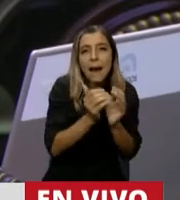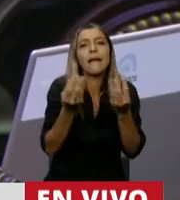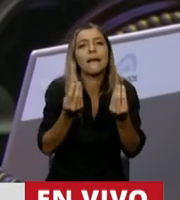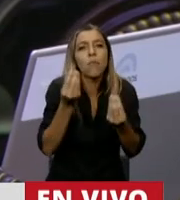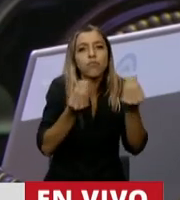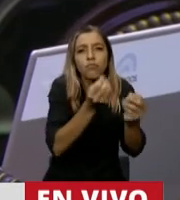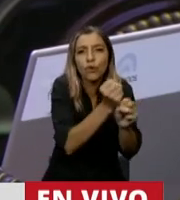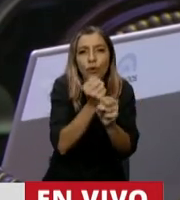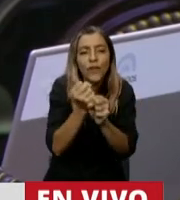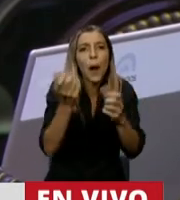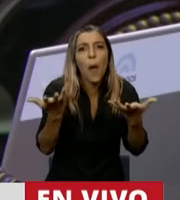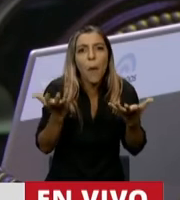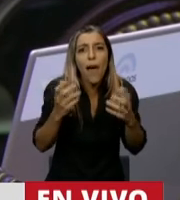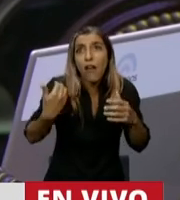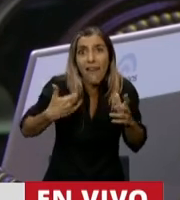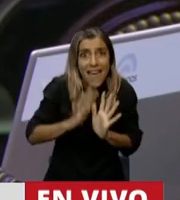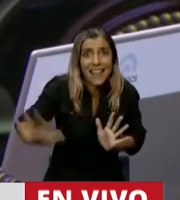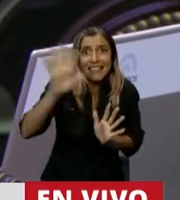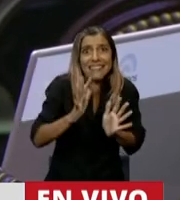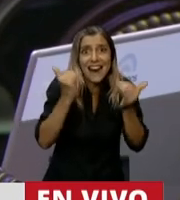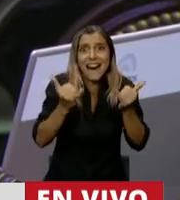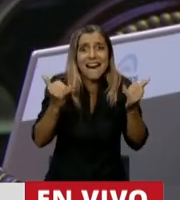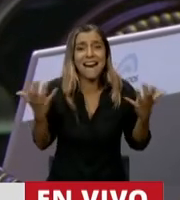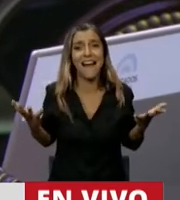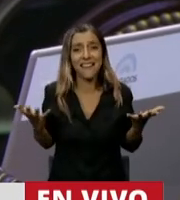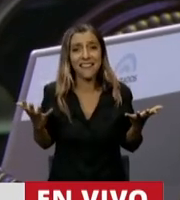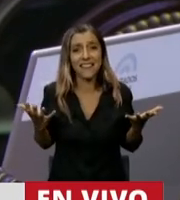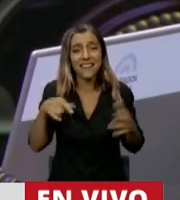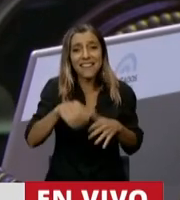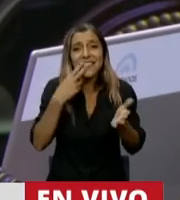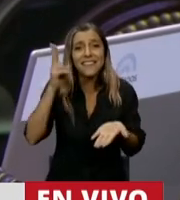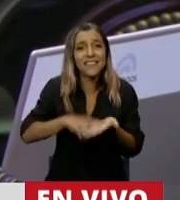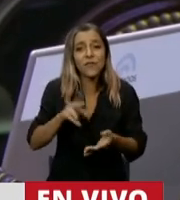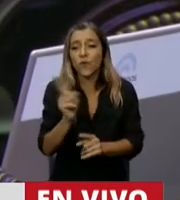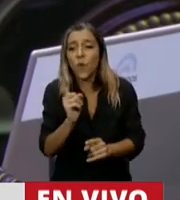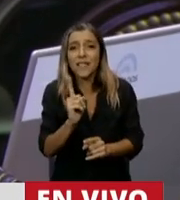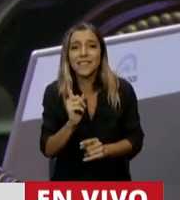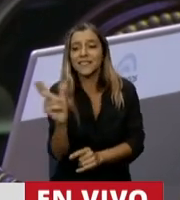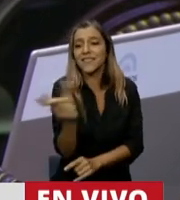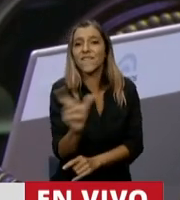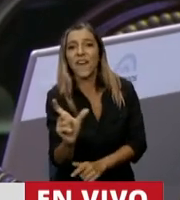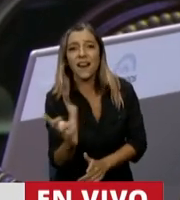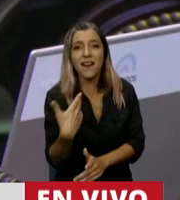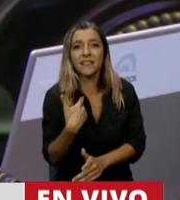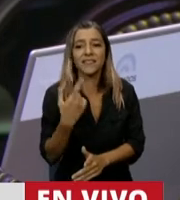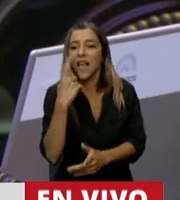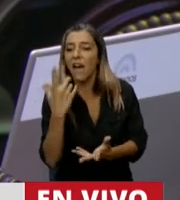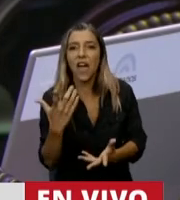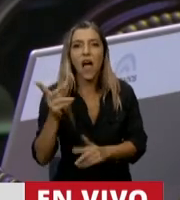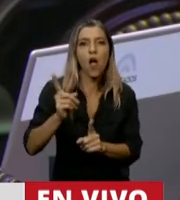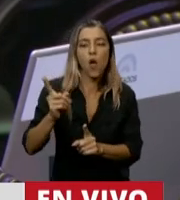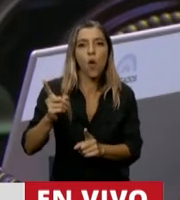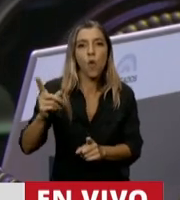lo ancho y a lo largo del país. Este impuesto no distingue, este diseño no distingue entre lo que